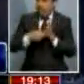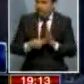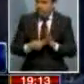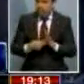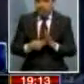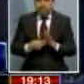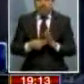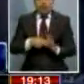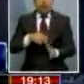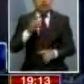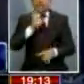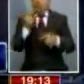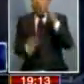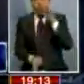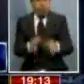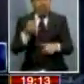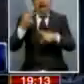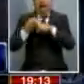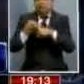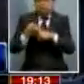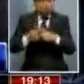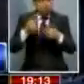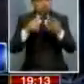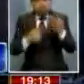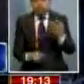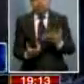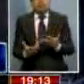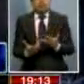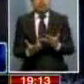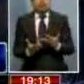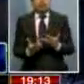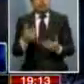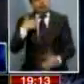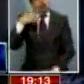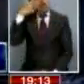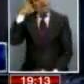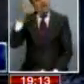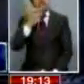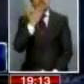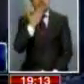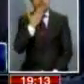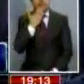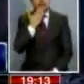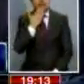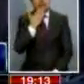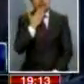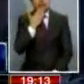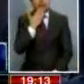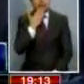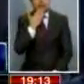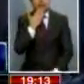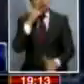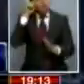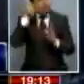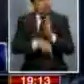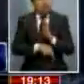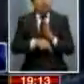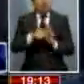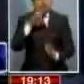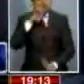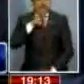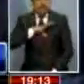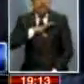con injusticias, con abusos, pero también creo profundamente que los chilenos debemos